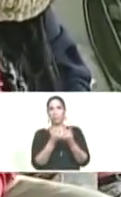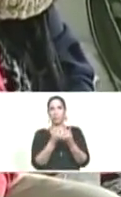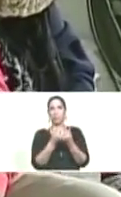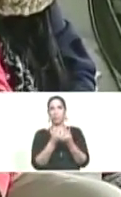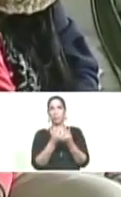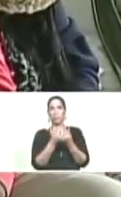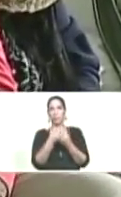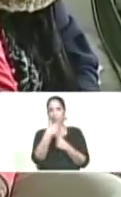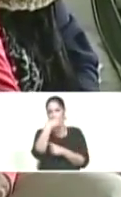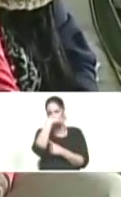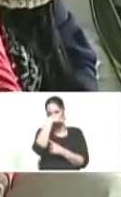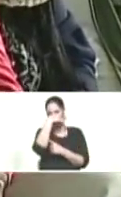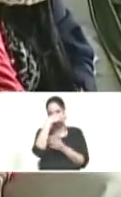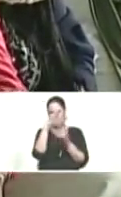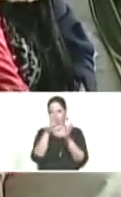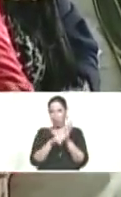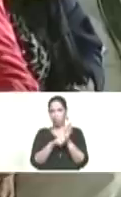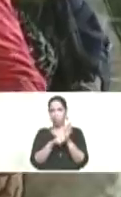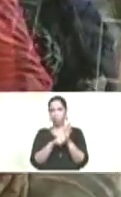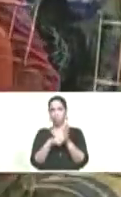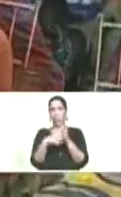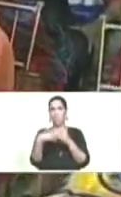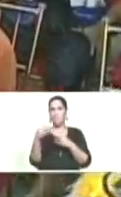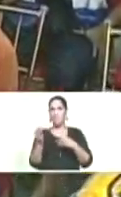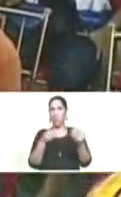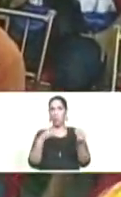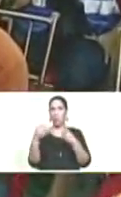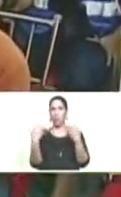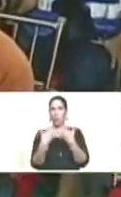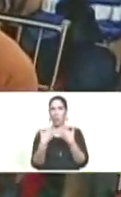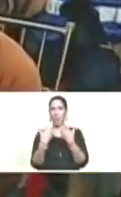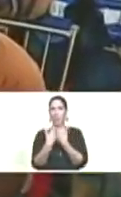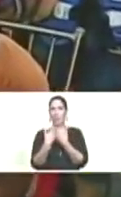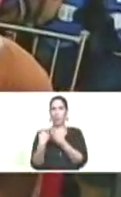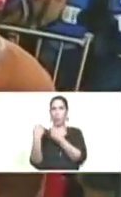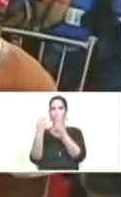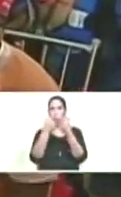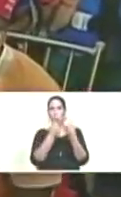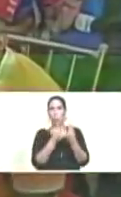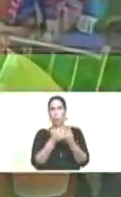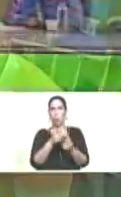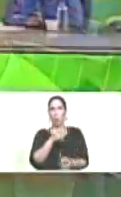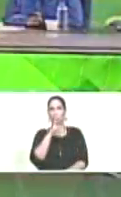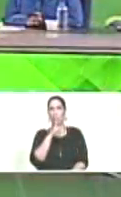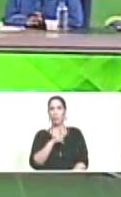criminal, se ha instalado un modelo de guerra económica criminal